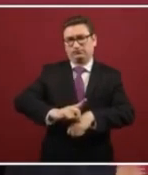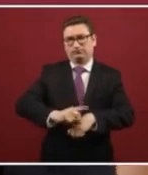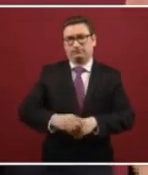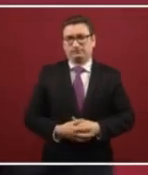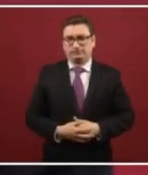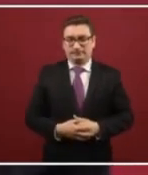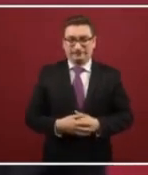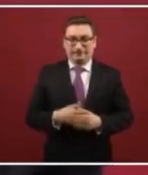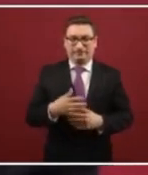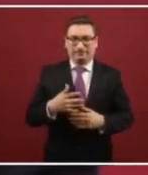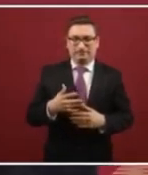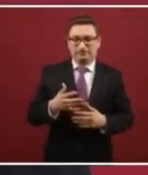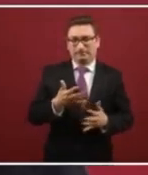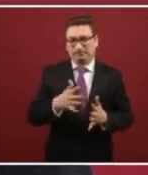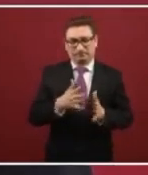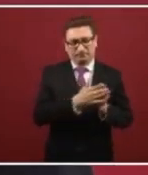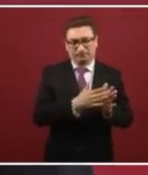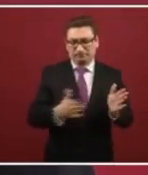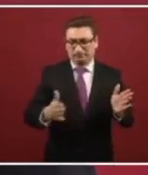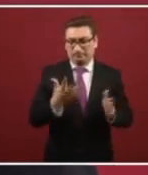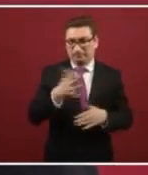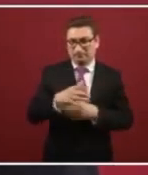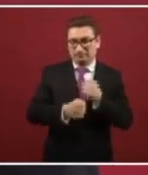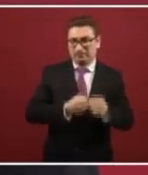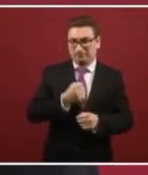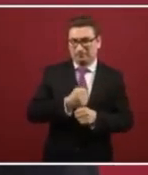estoy hablando un periodo de 10 años